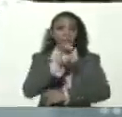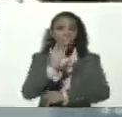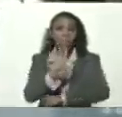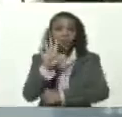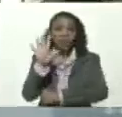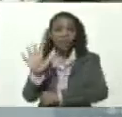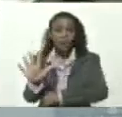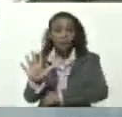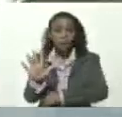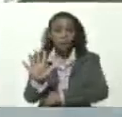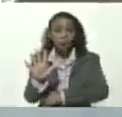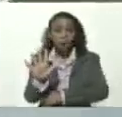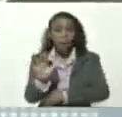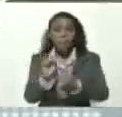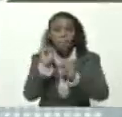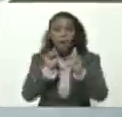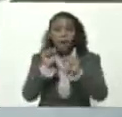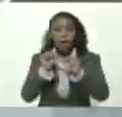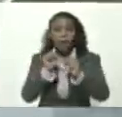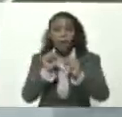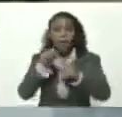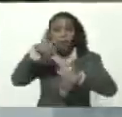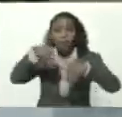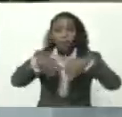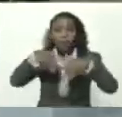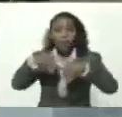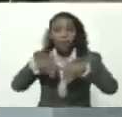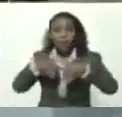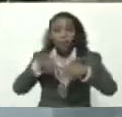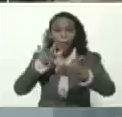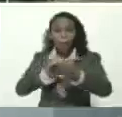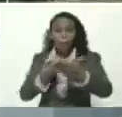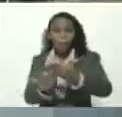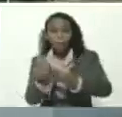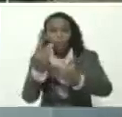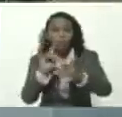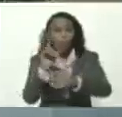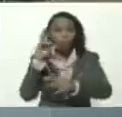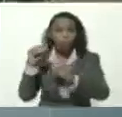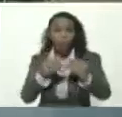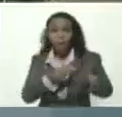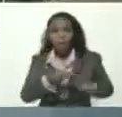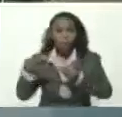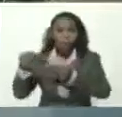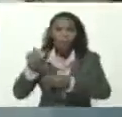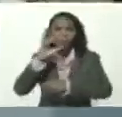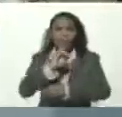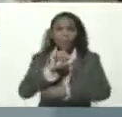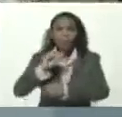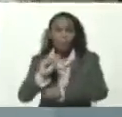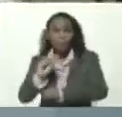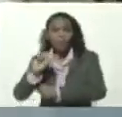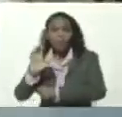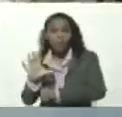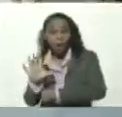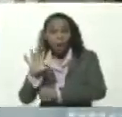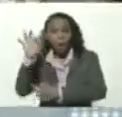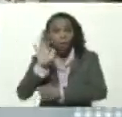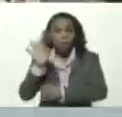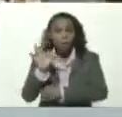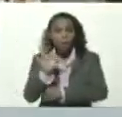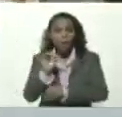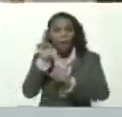155 máquinas de votación, de todas las que salieron, que es el 0.5% de las máquinas